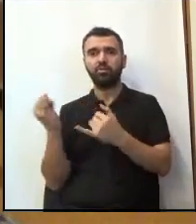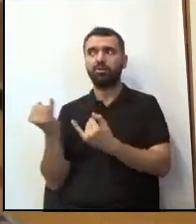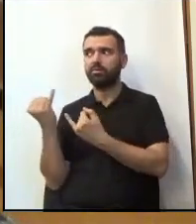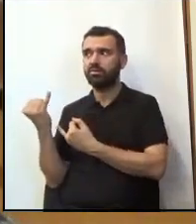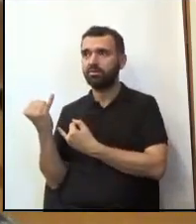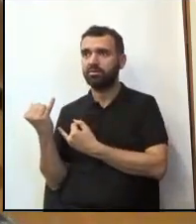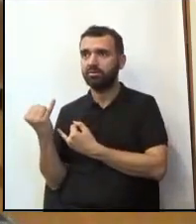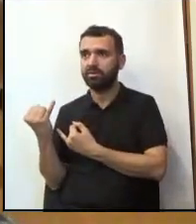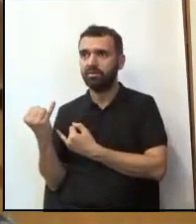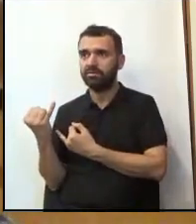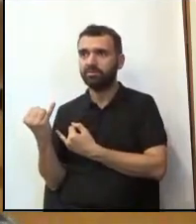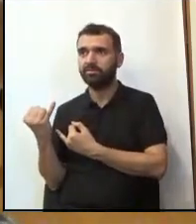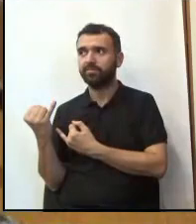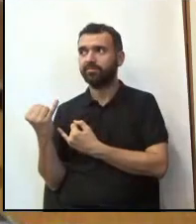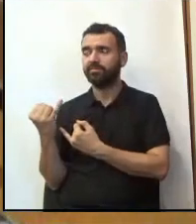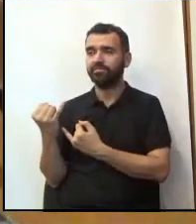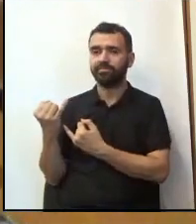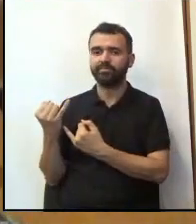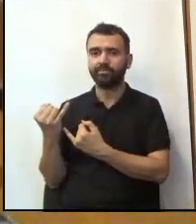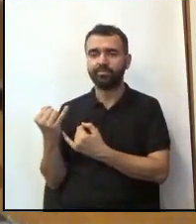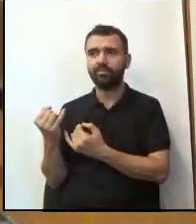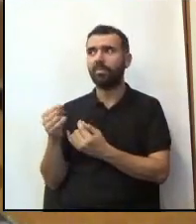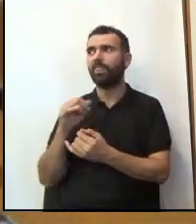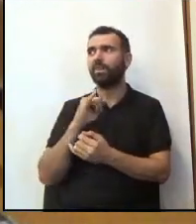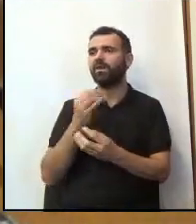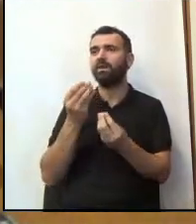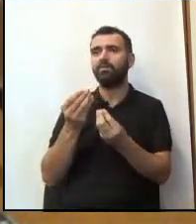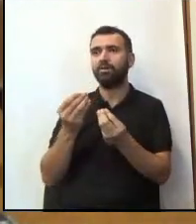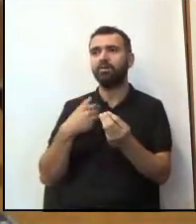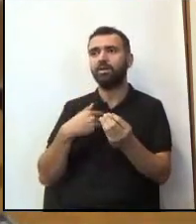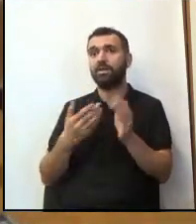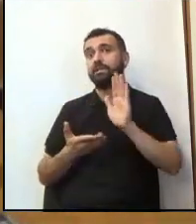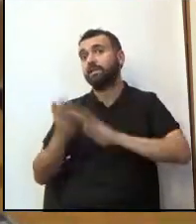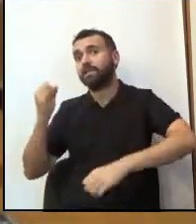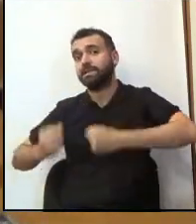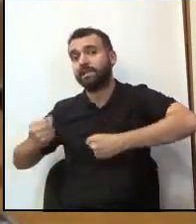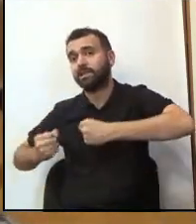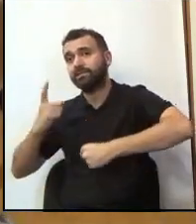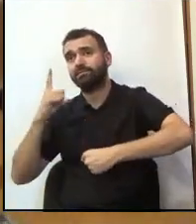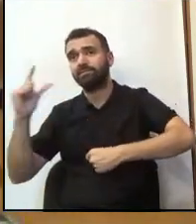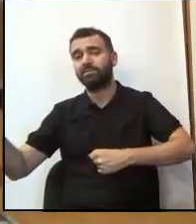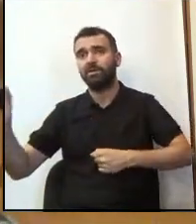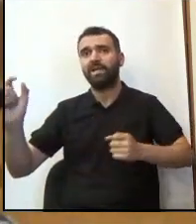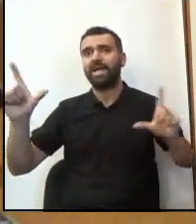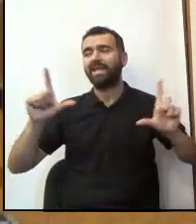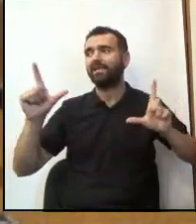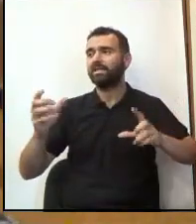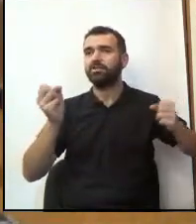Yo tengo otra versión de los hechos. Termina. Ya, bueno, la cosa es que salió arrancando por otra puerta, la televisión la dejó